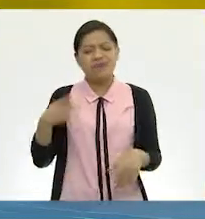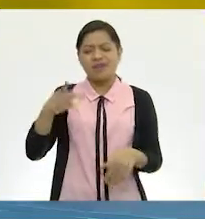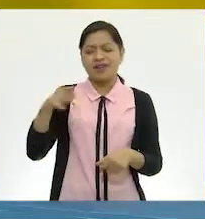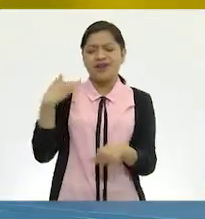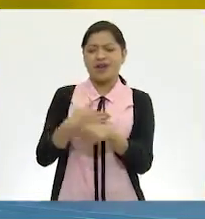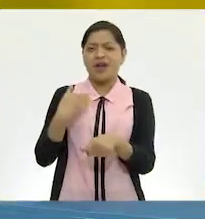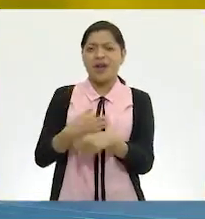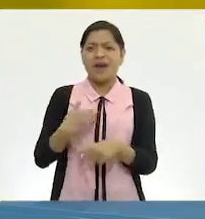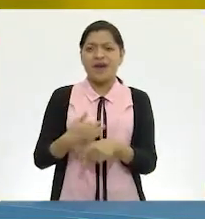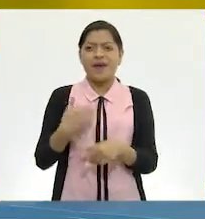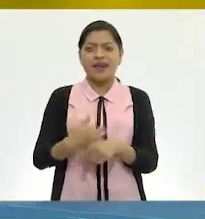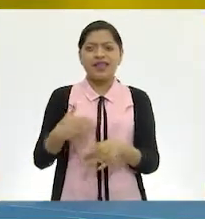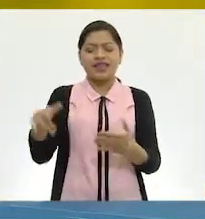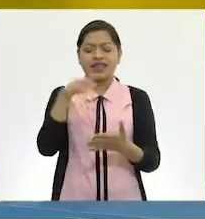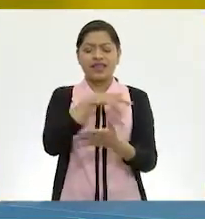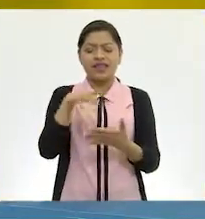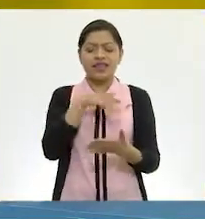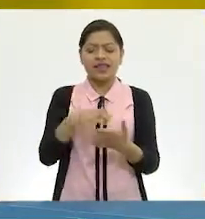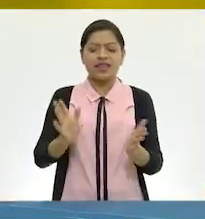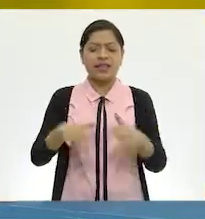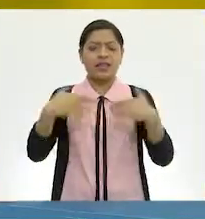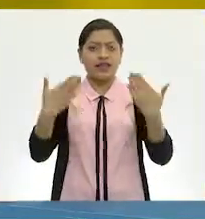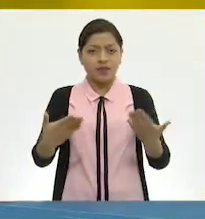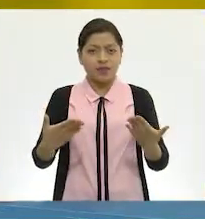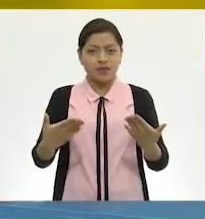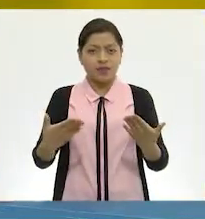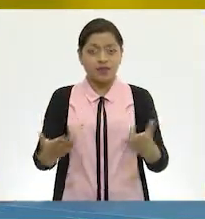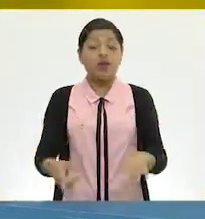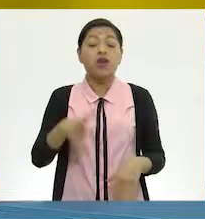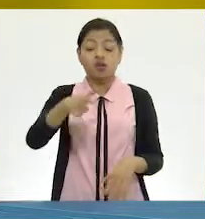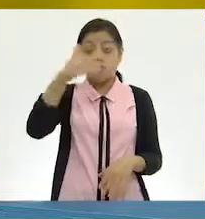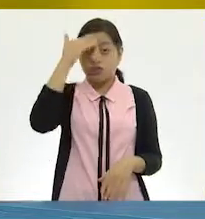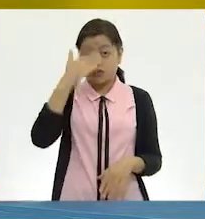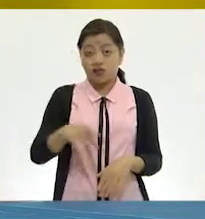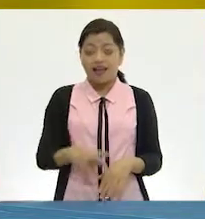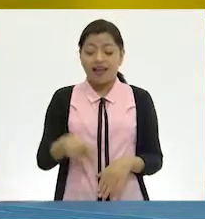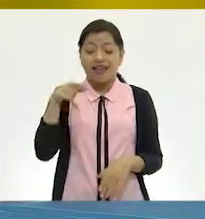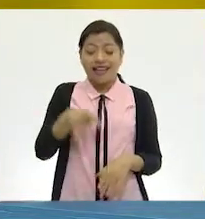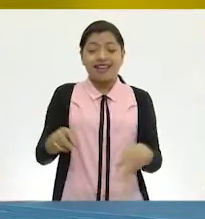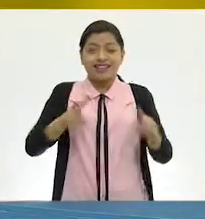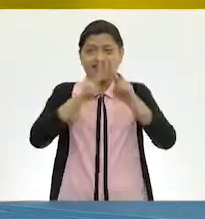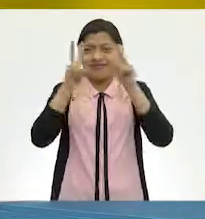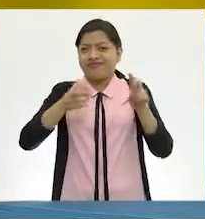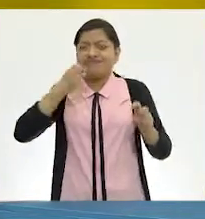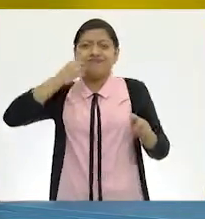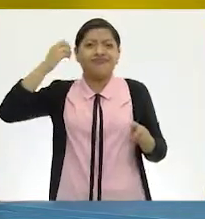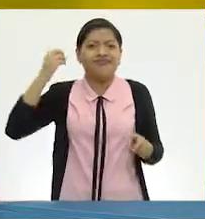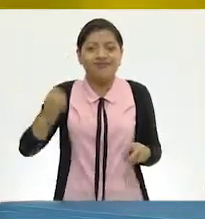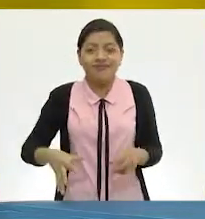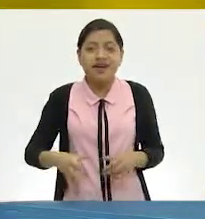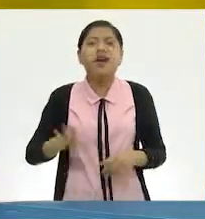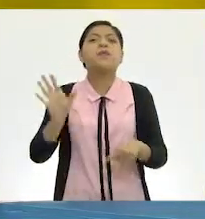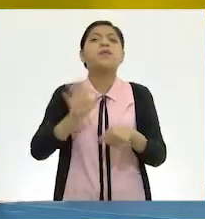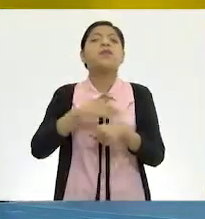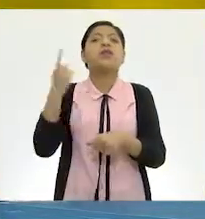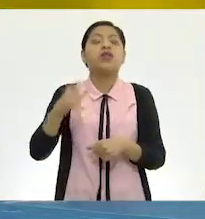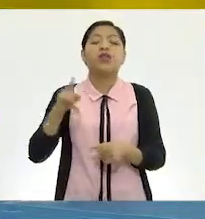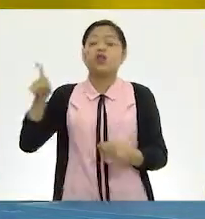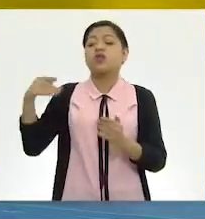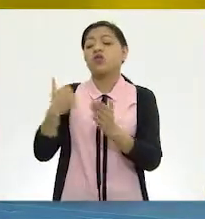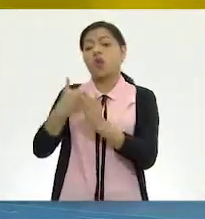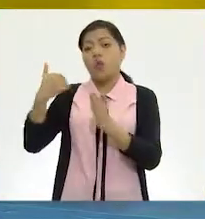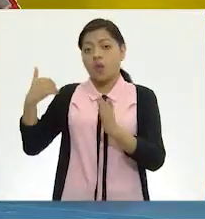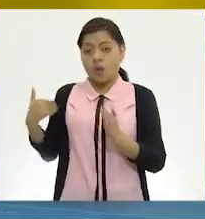de lectura dramatizada o teatro en atril, déjame decirte que es un fascinante tema, precisamente porque como